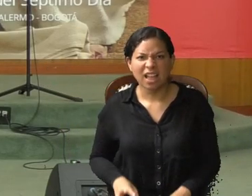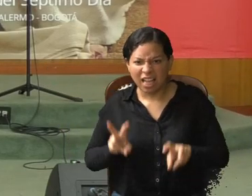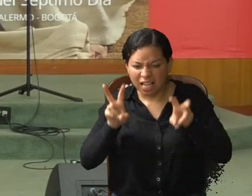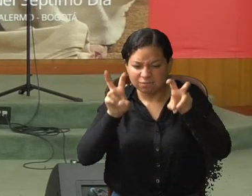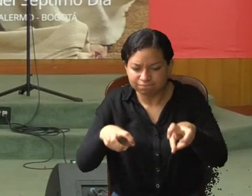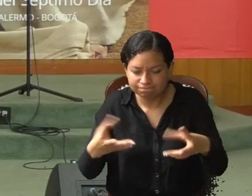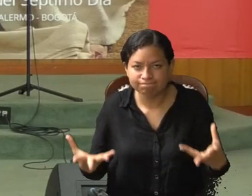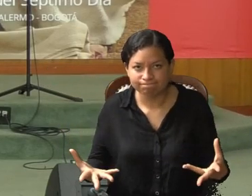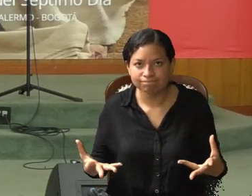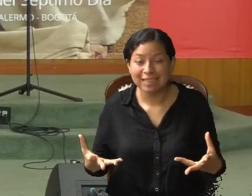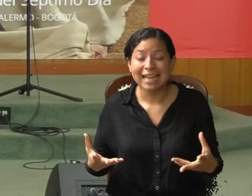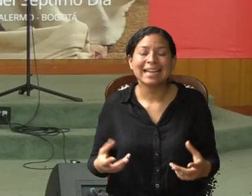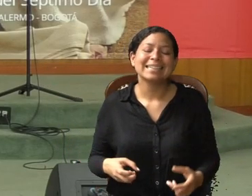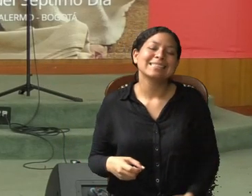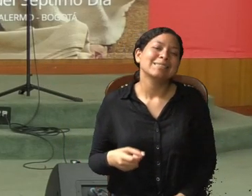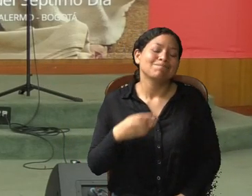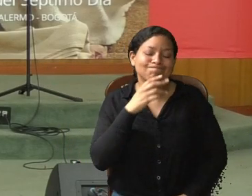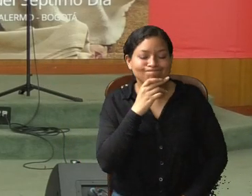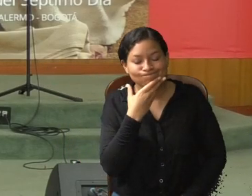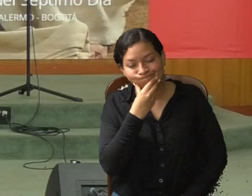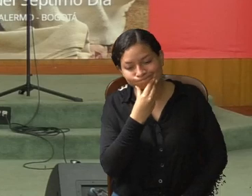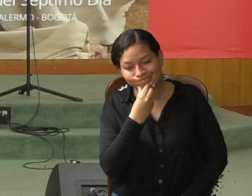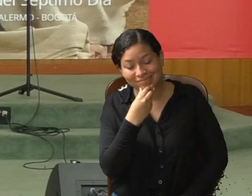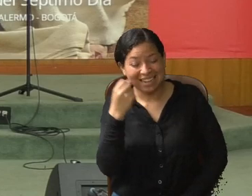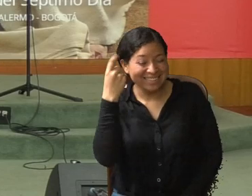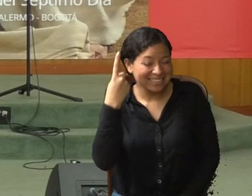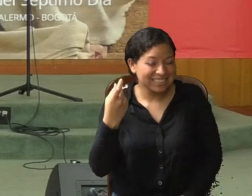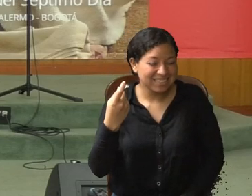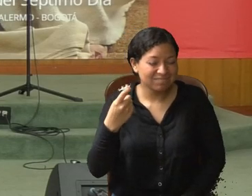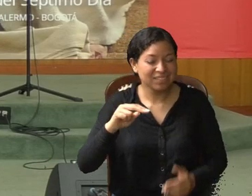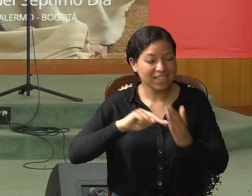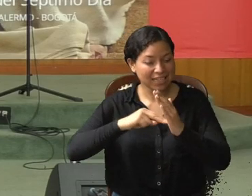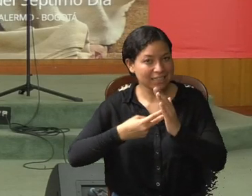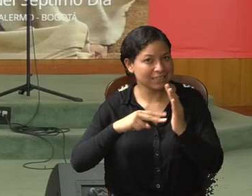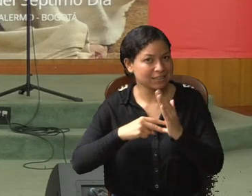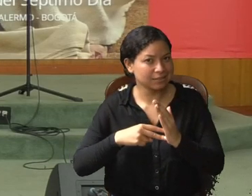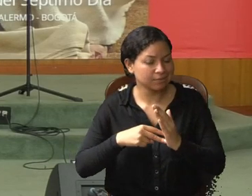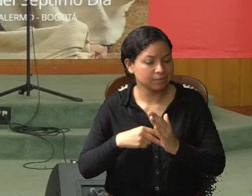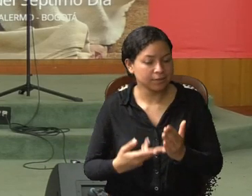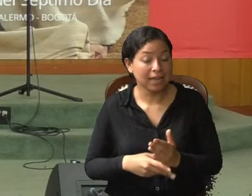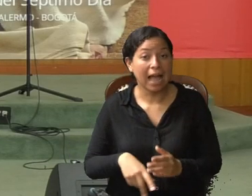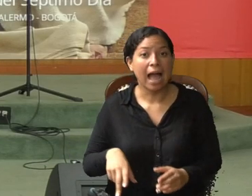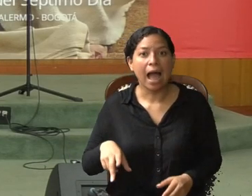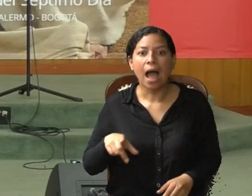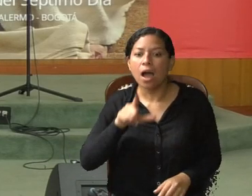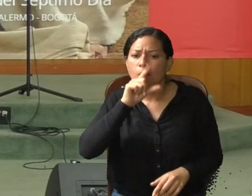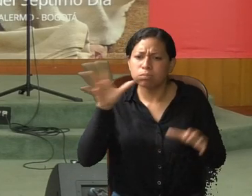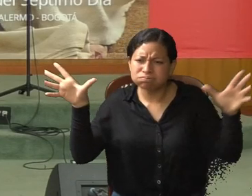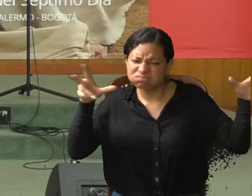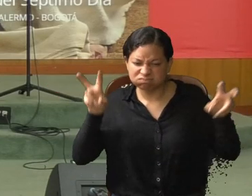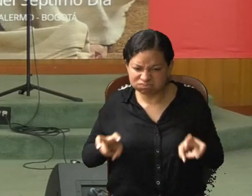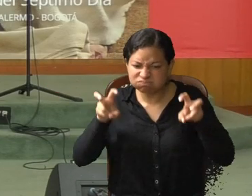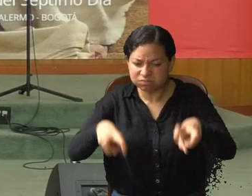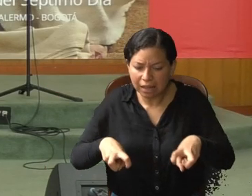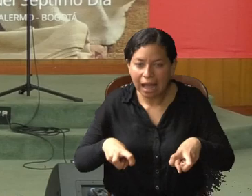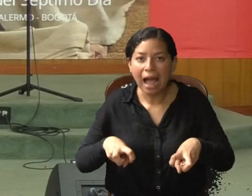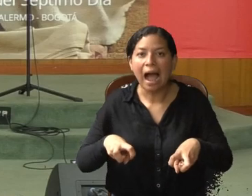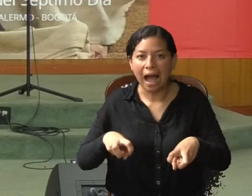águila. Las águilas, cuando ya han tenido sus polluelos y los polluelos están en edad de comenzar a